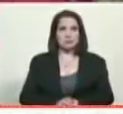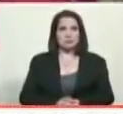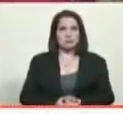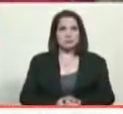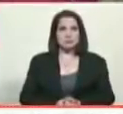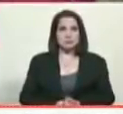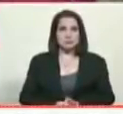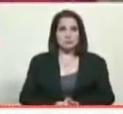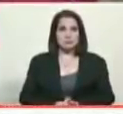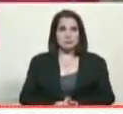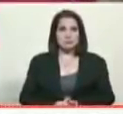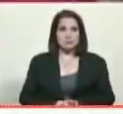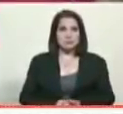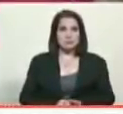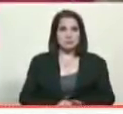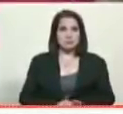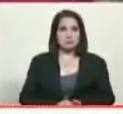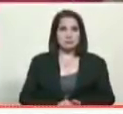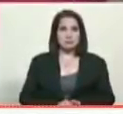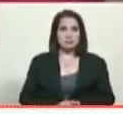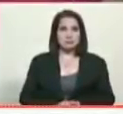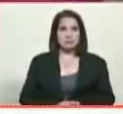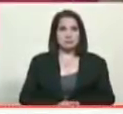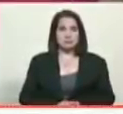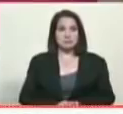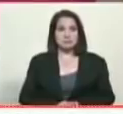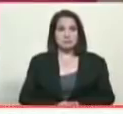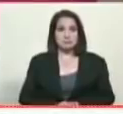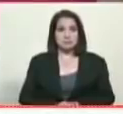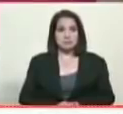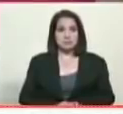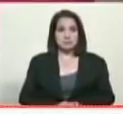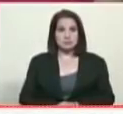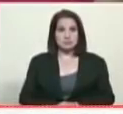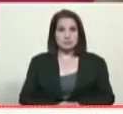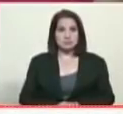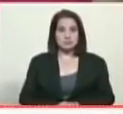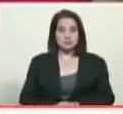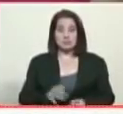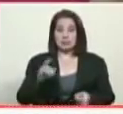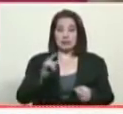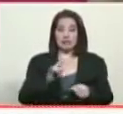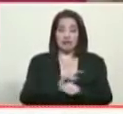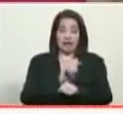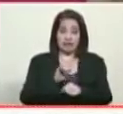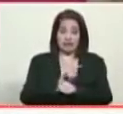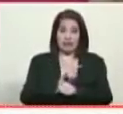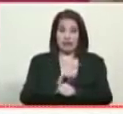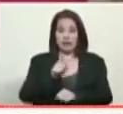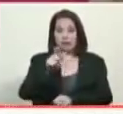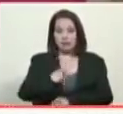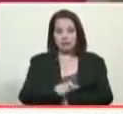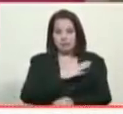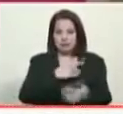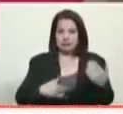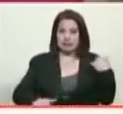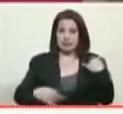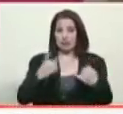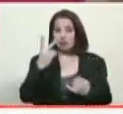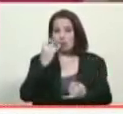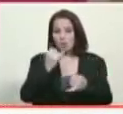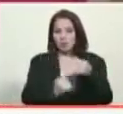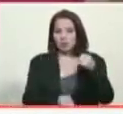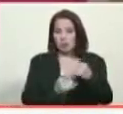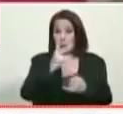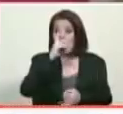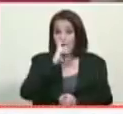Así es, así tal cual es, pues. Si la falta absoluta se produce durante los 2 últimos años del